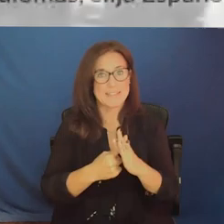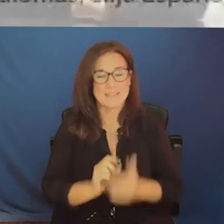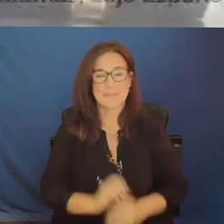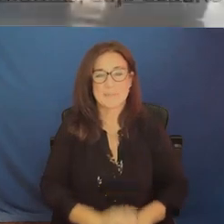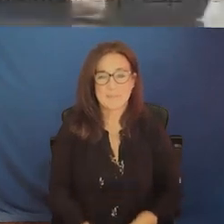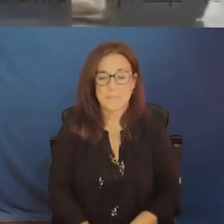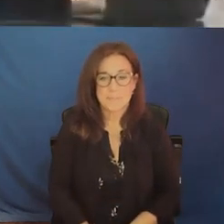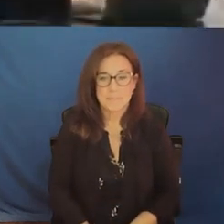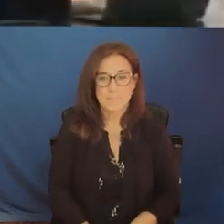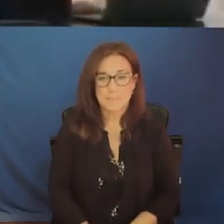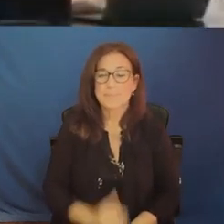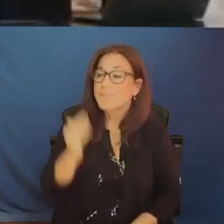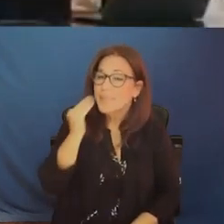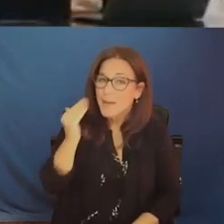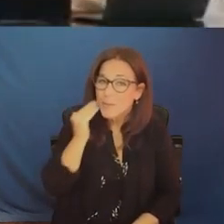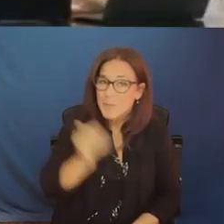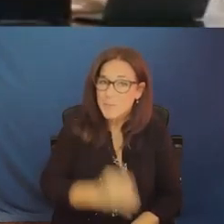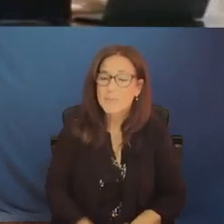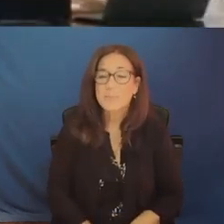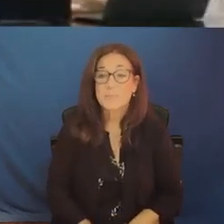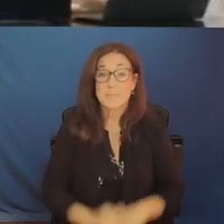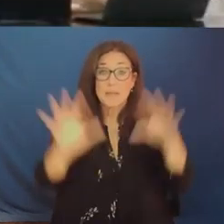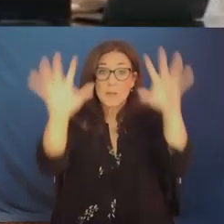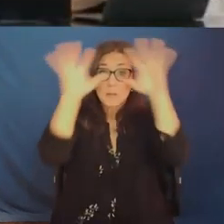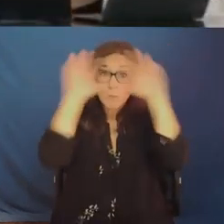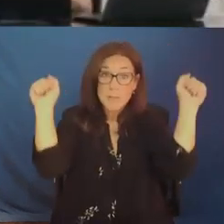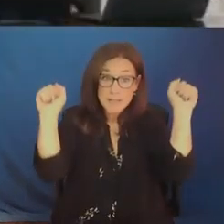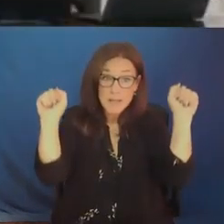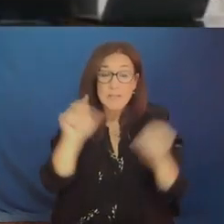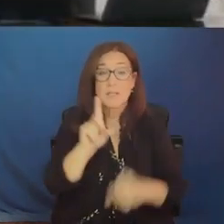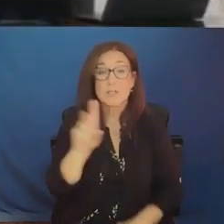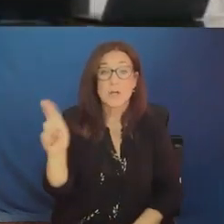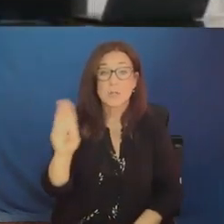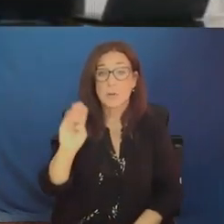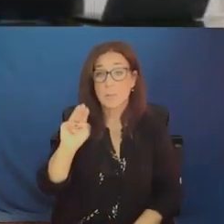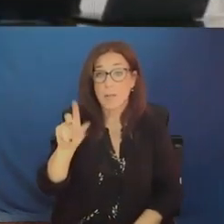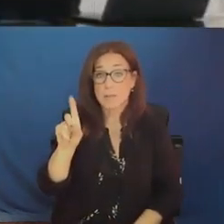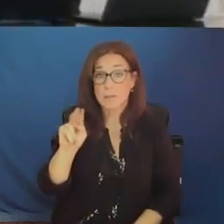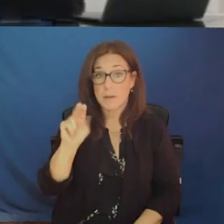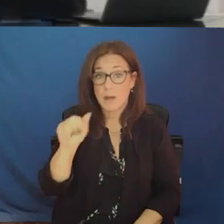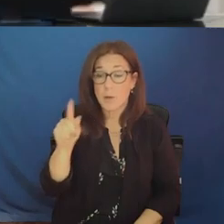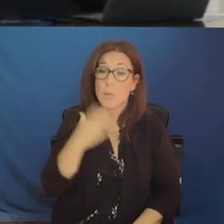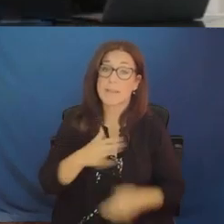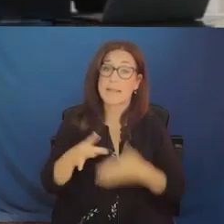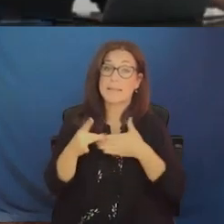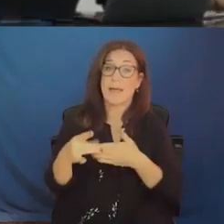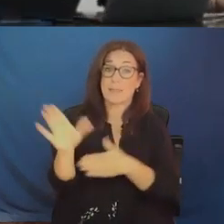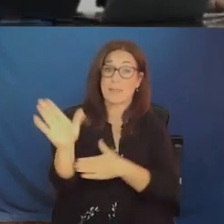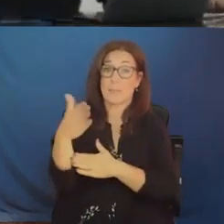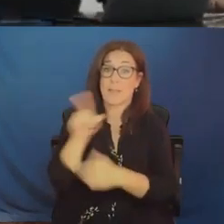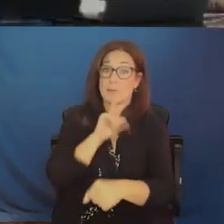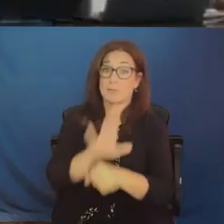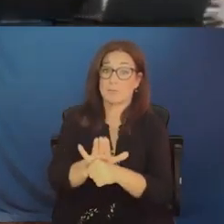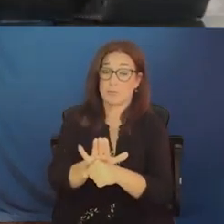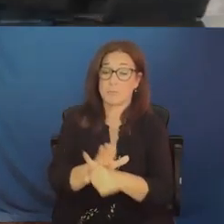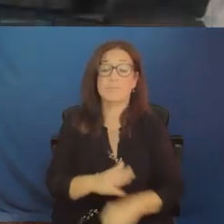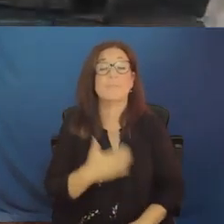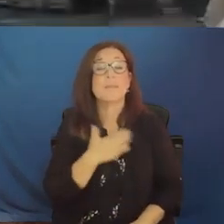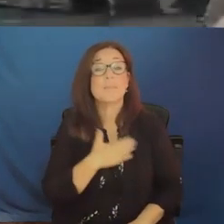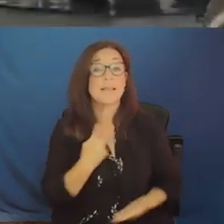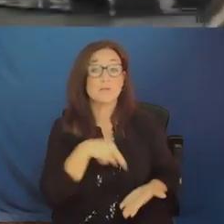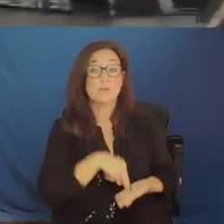en que se mancha superintendente doctora maldonado por favor dirige nos en el juramento a la bandera absolutamente gracias